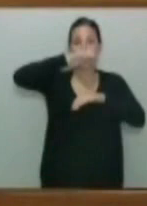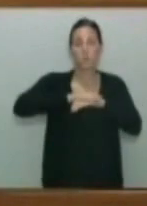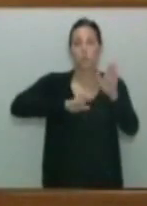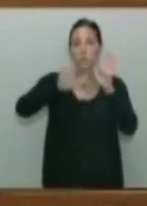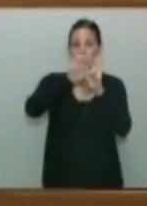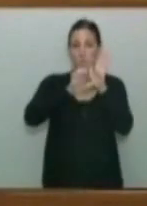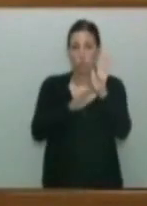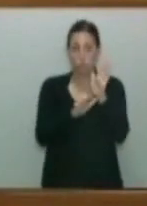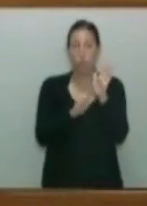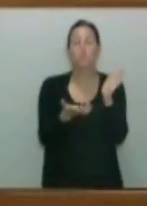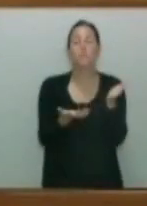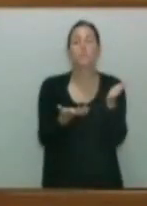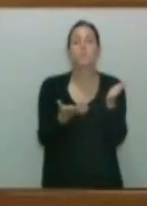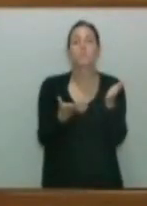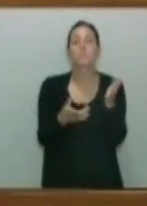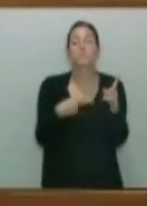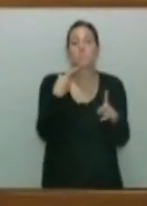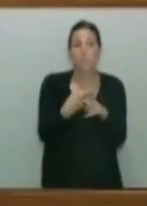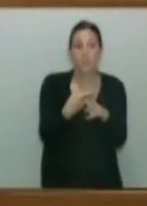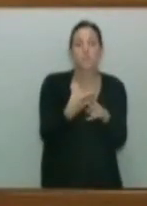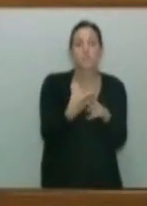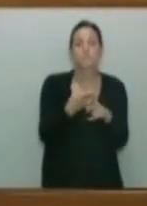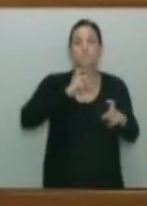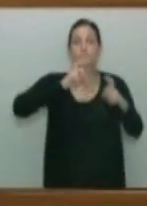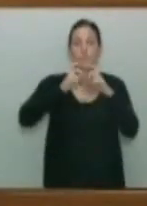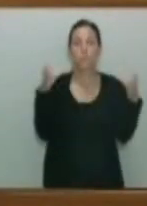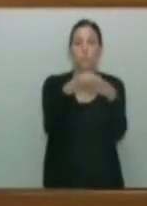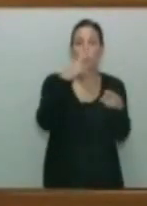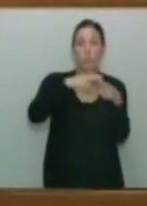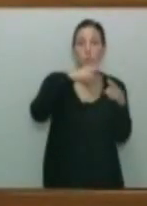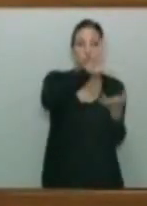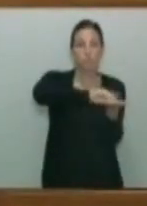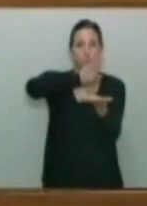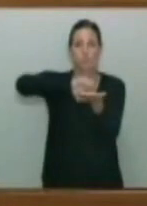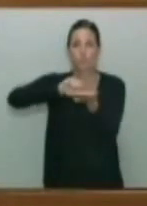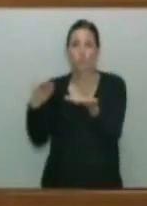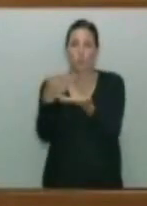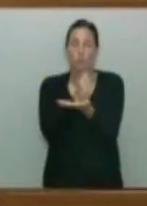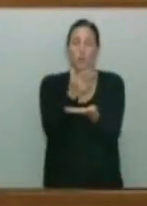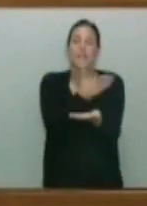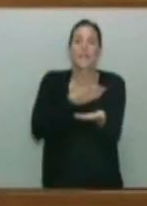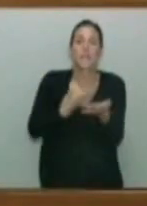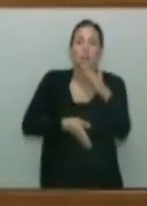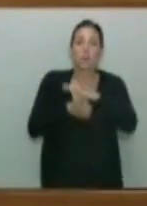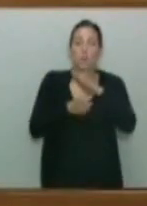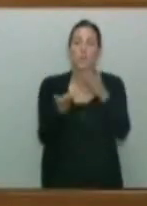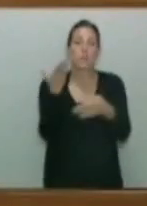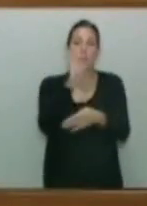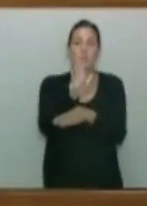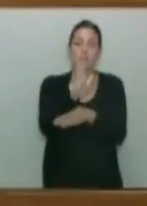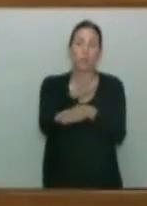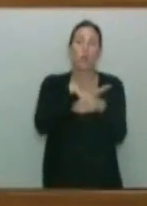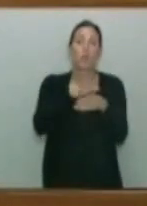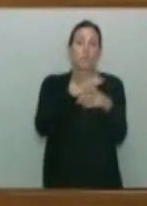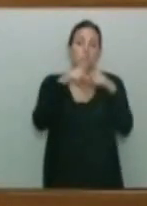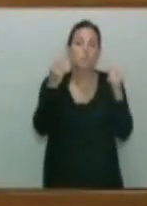encima acogiendo las reclamaciones de aquellos partidos que ya digo que pretendían que se mantuviese la representación territorial y, además, con